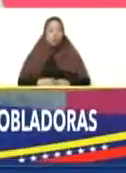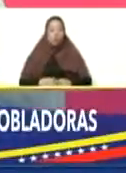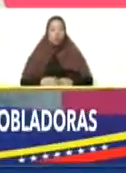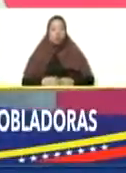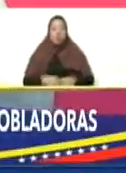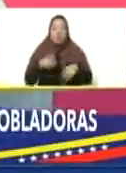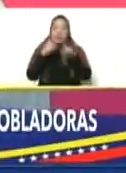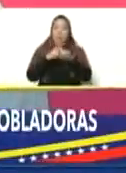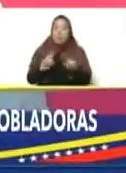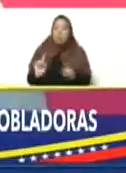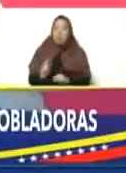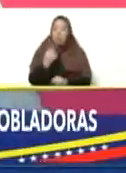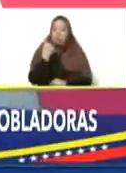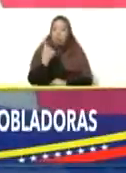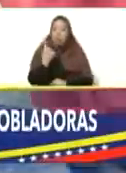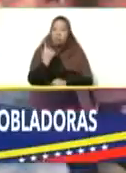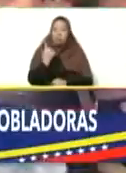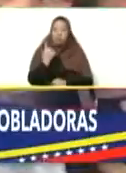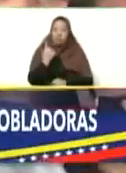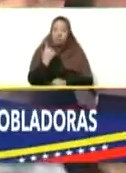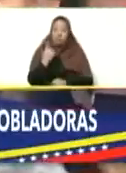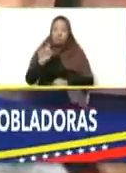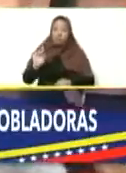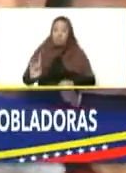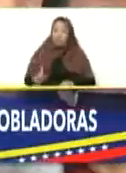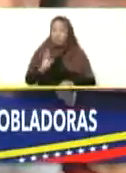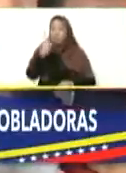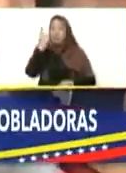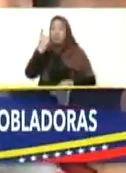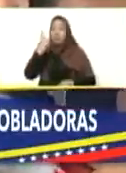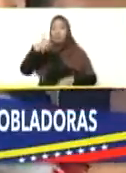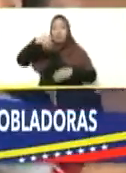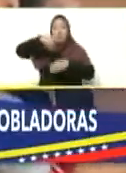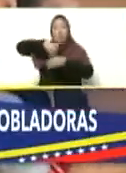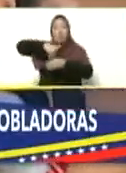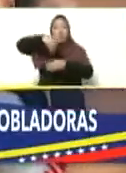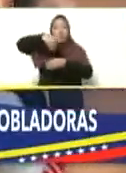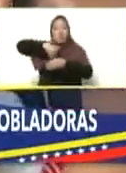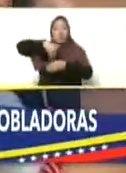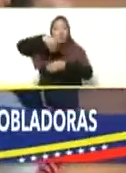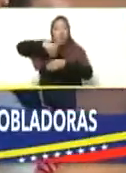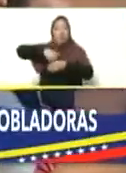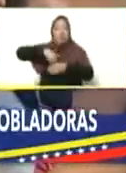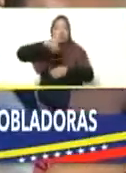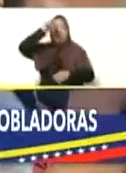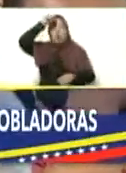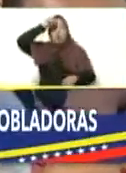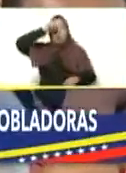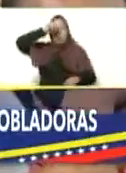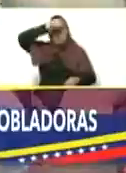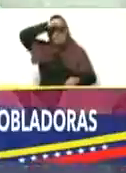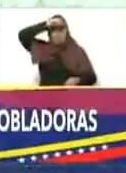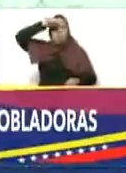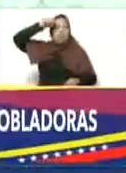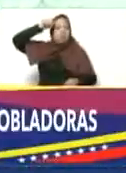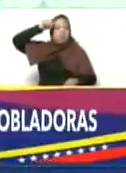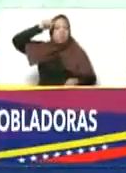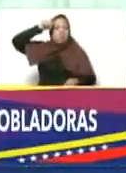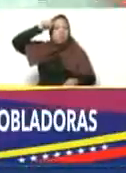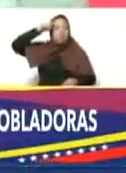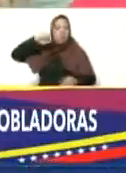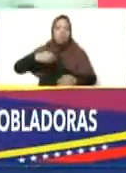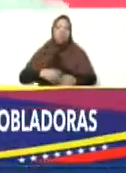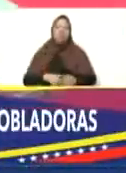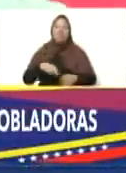pero los primeros esas elecciones fueron domingo tú que te lo sabes todo